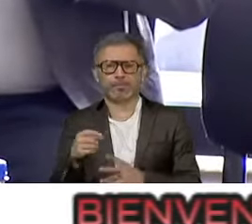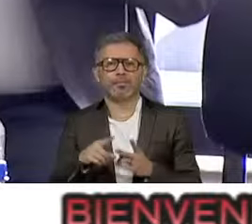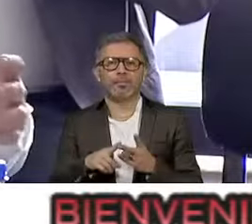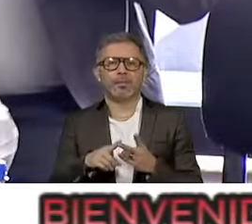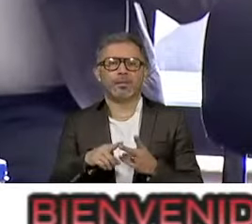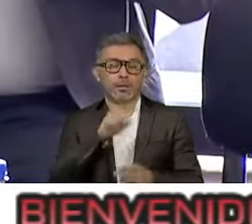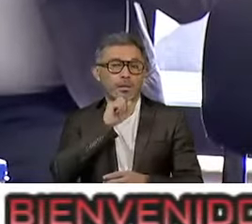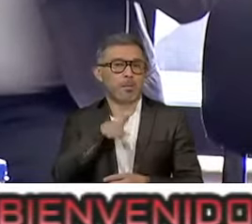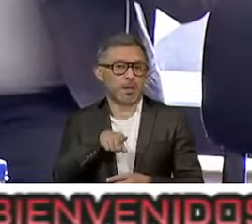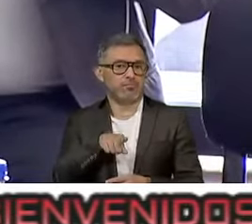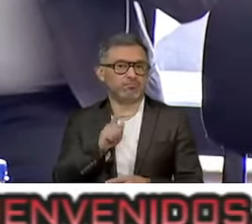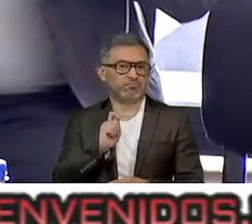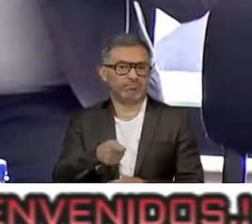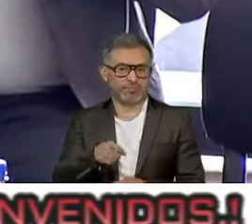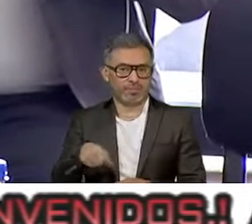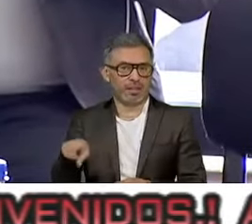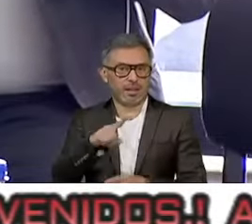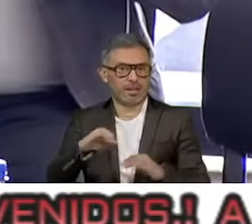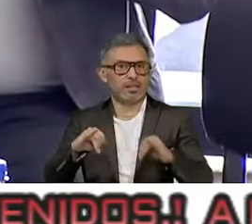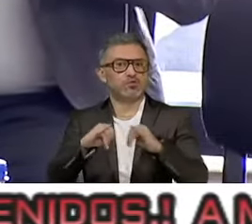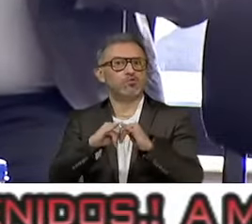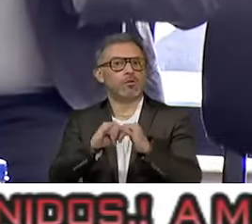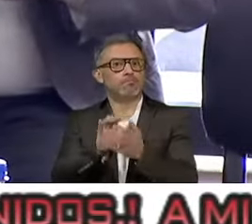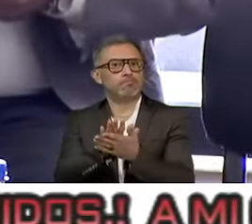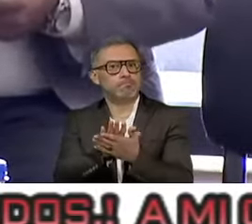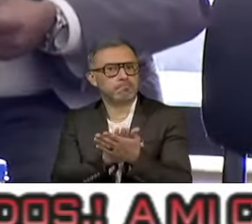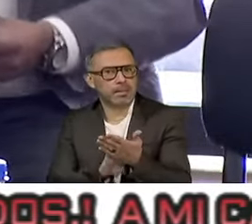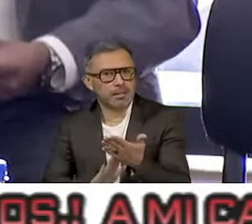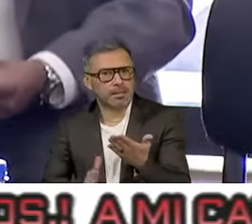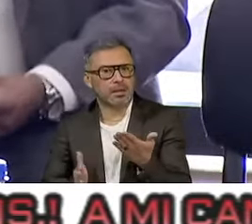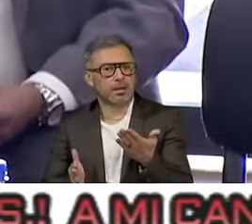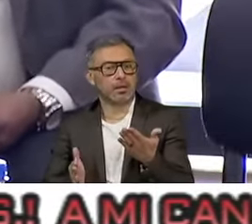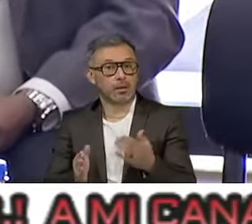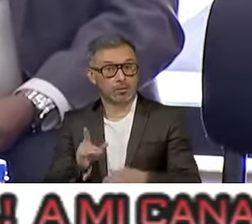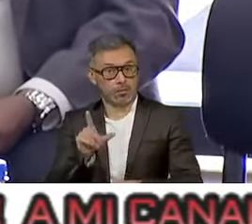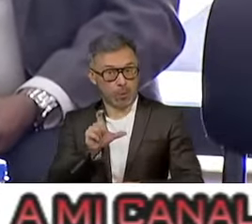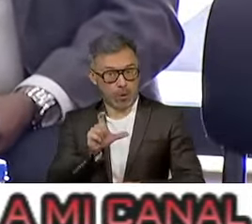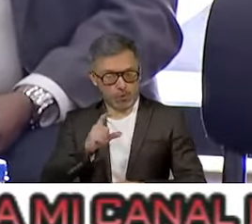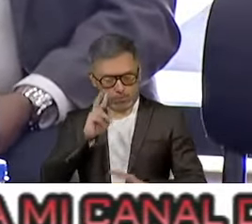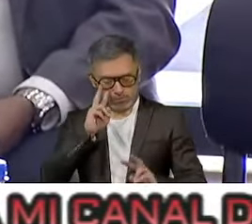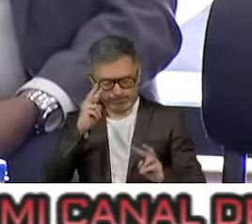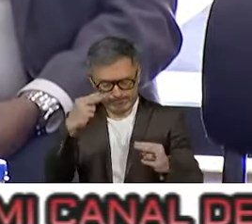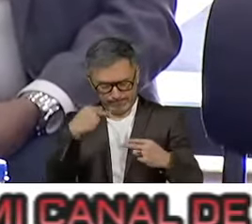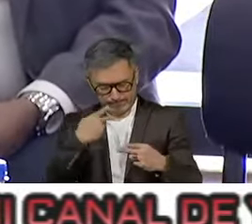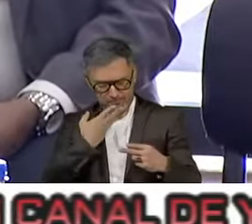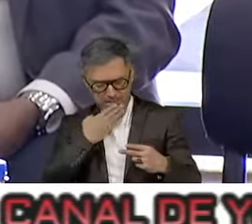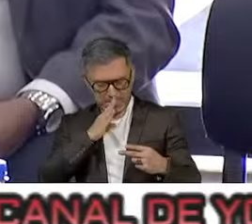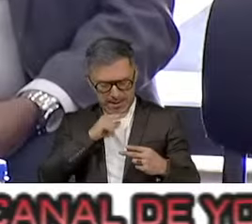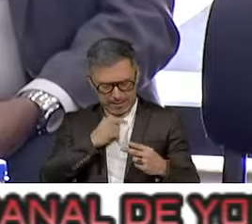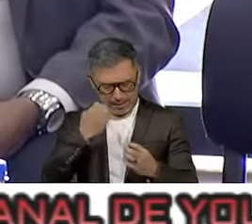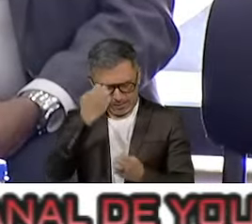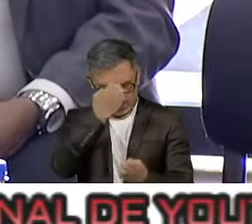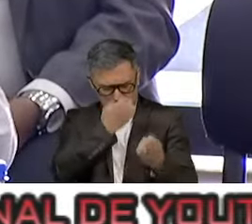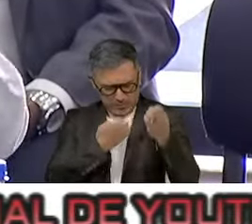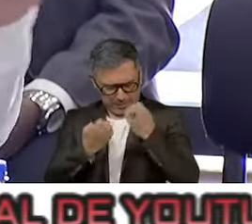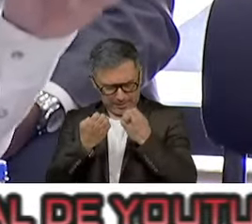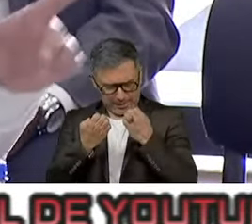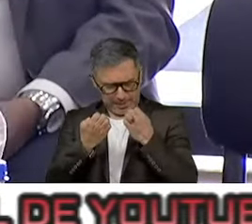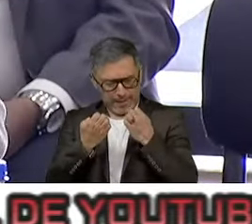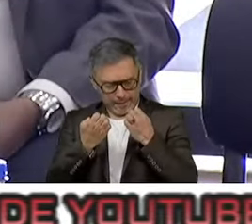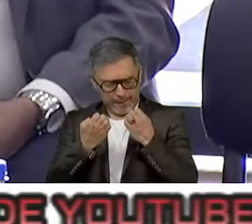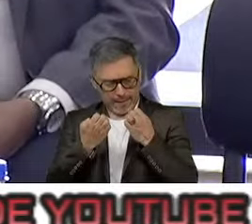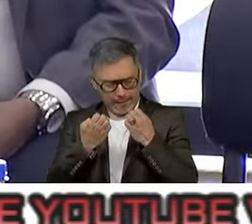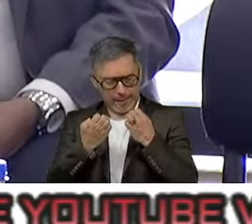humildad y sensibilidad ante pues, la propia autocrítica, la propia autoevaluación y también el escuchar lo que